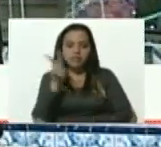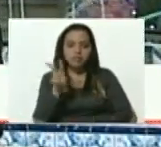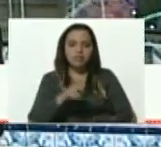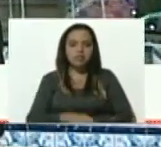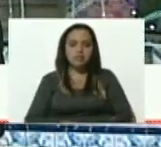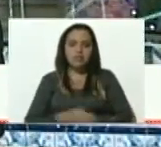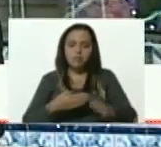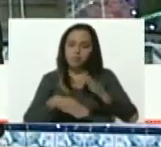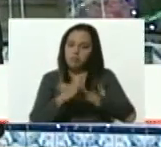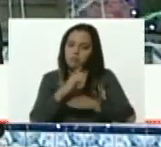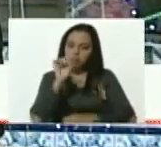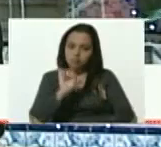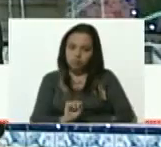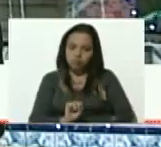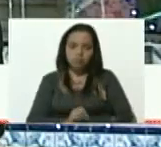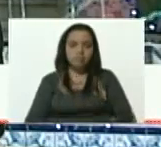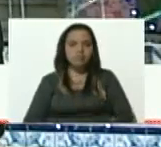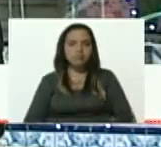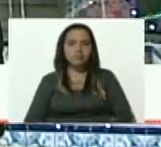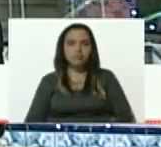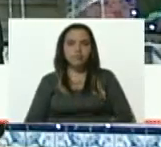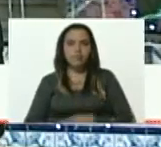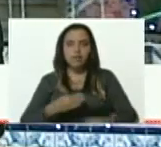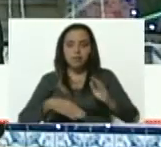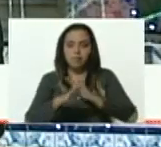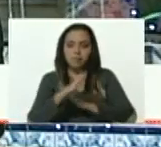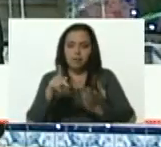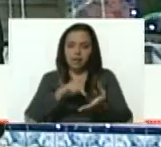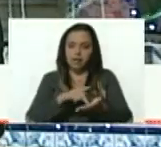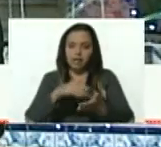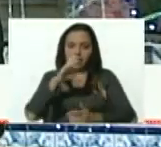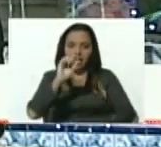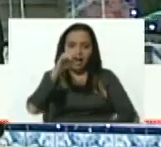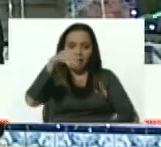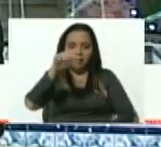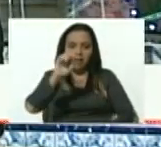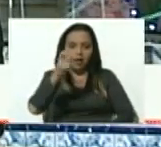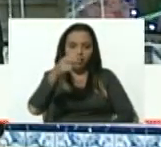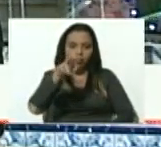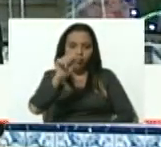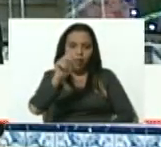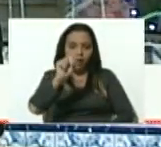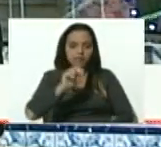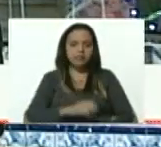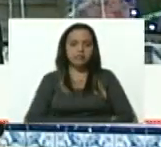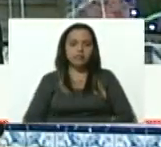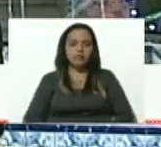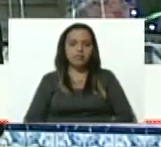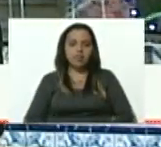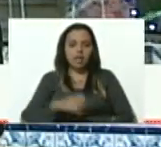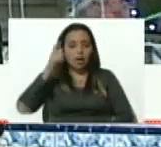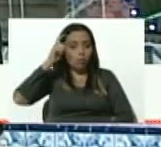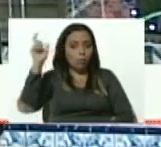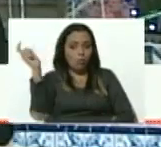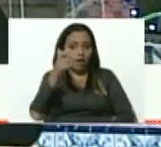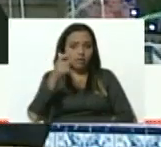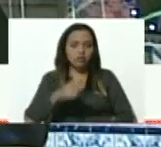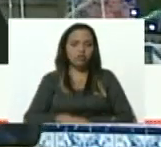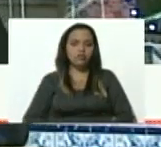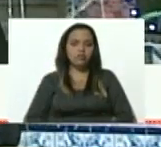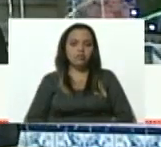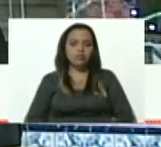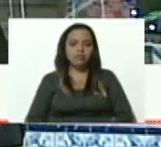poco más al sur, vámonos a la parroquia Camaguán, municipio Camaguán, al Guárico, Guárico,